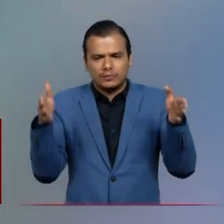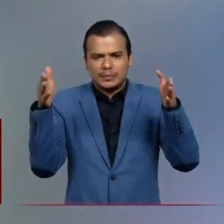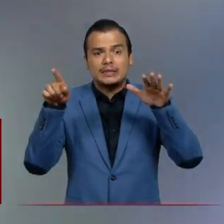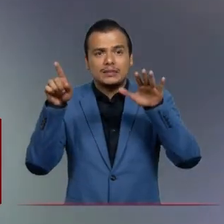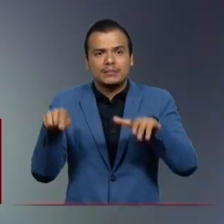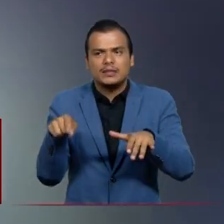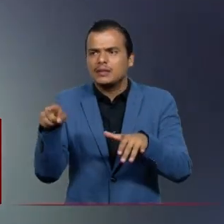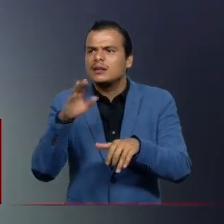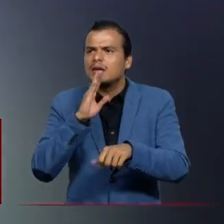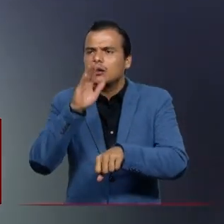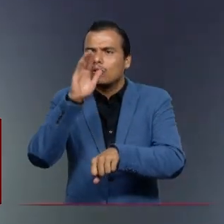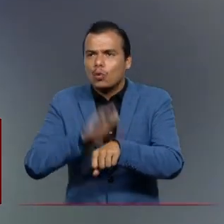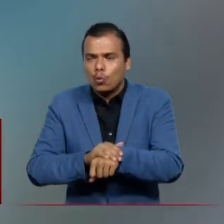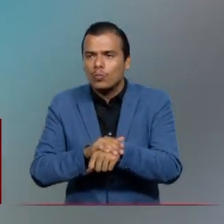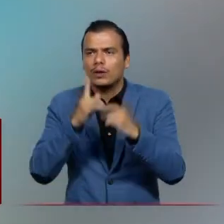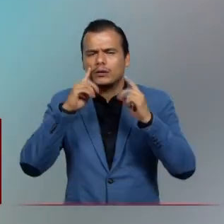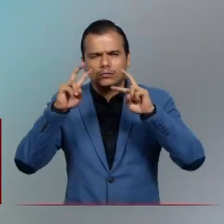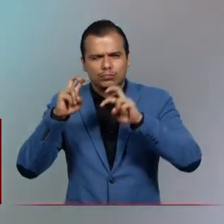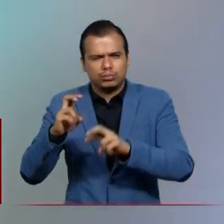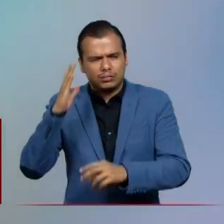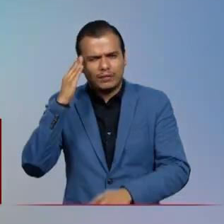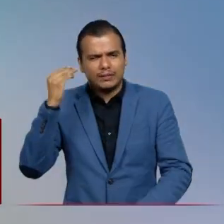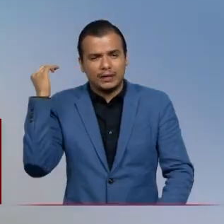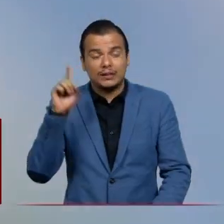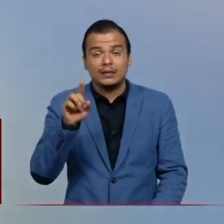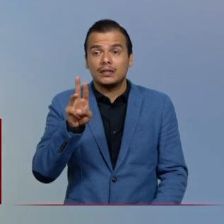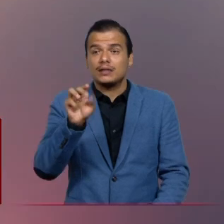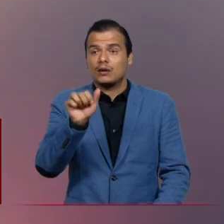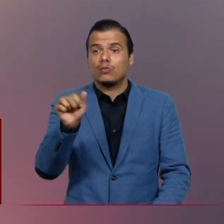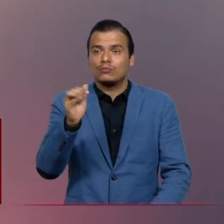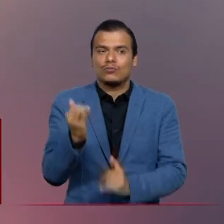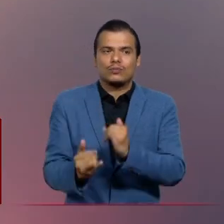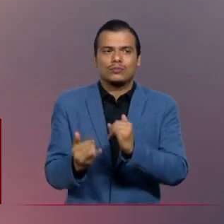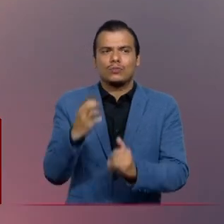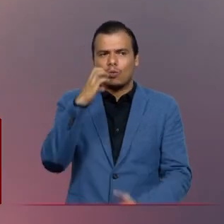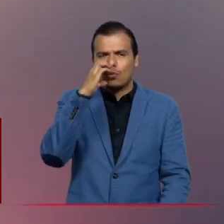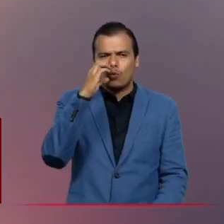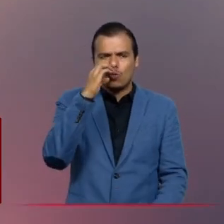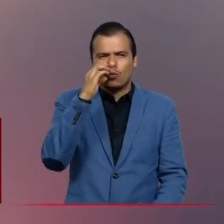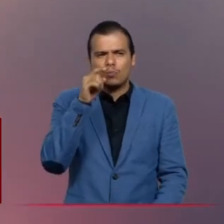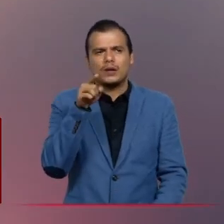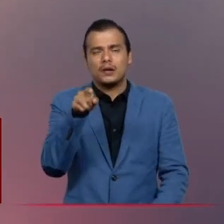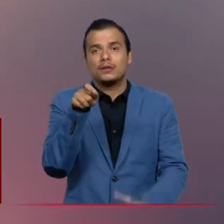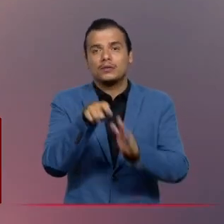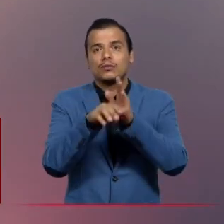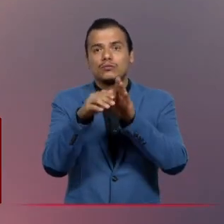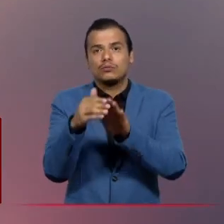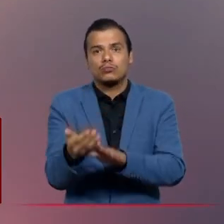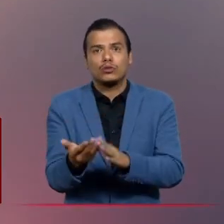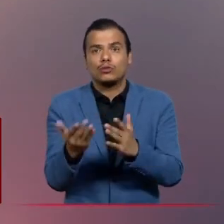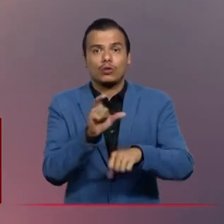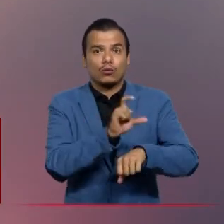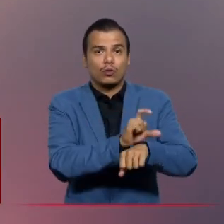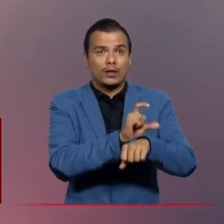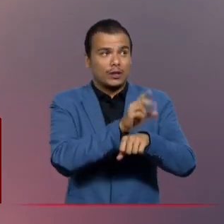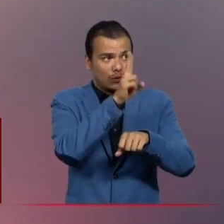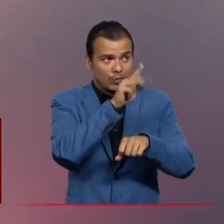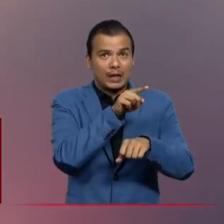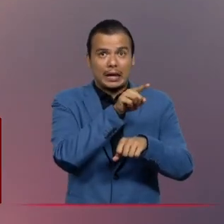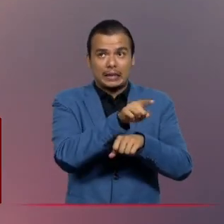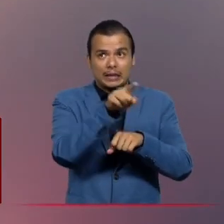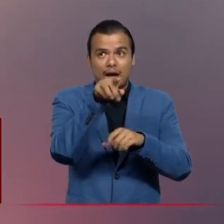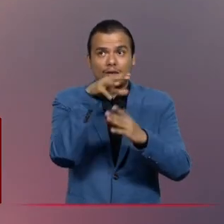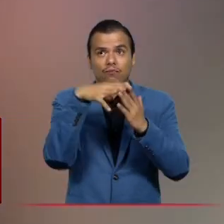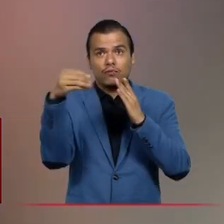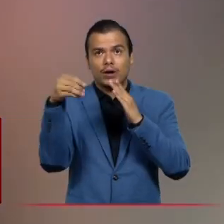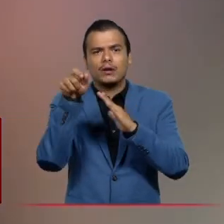caucana uno de ellos ocurrió el pasado 13 de agosto cuando fue asesinado un padre de familia frente al colegio de su hijo aún sin